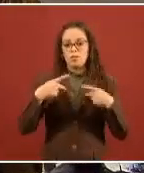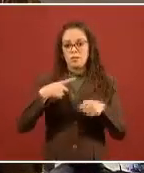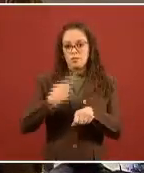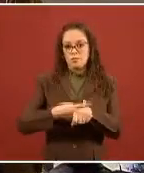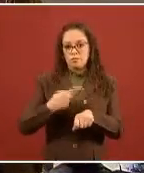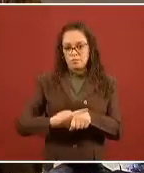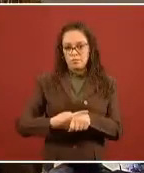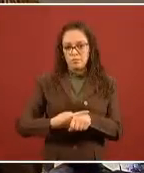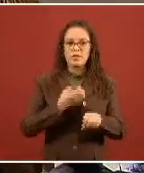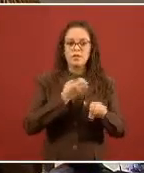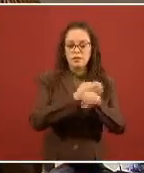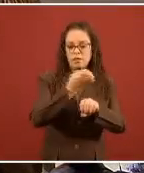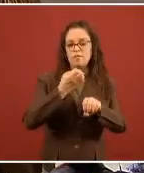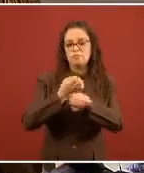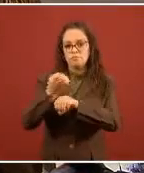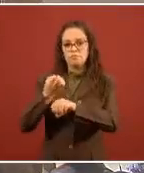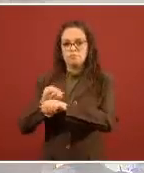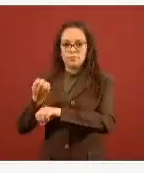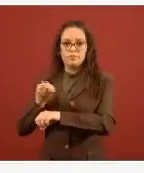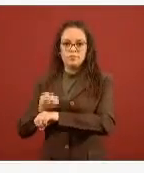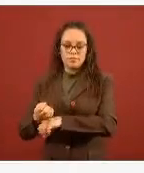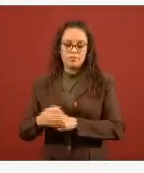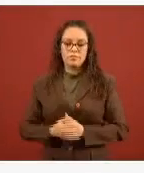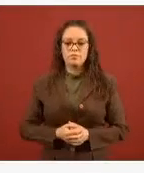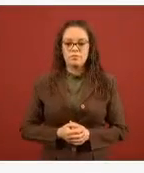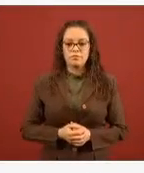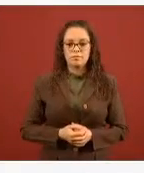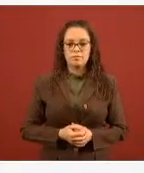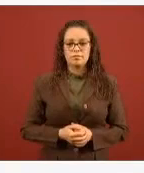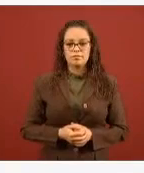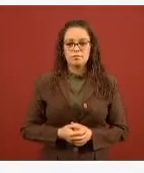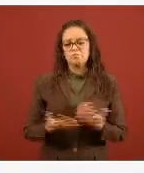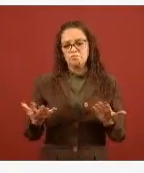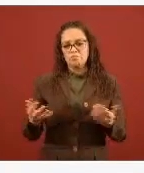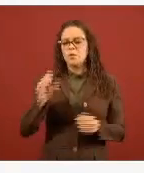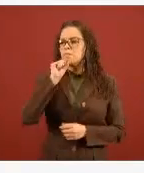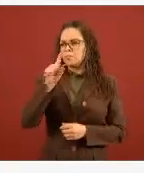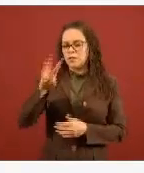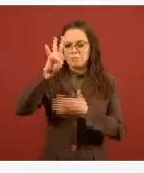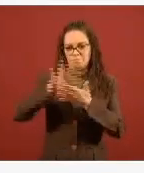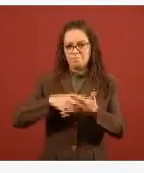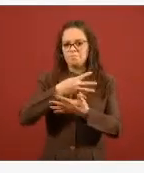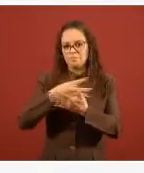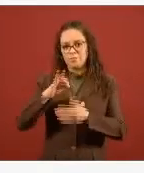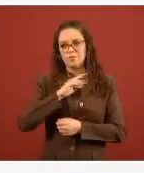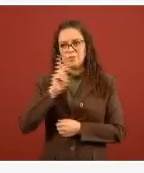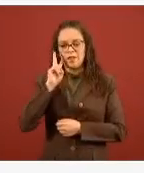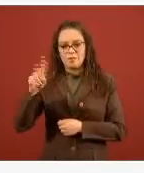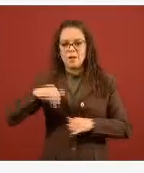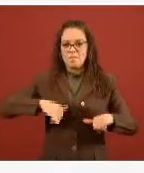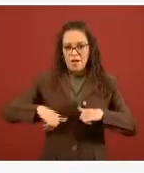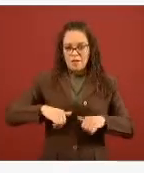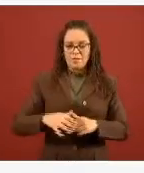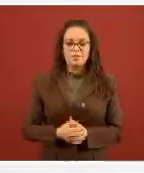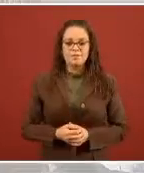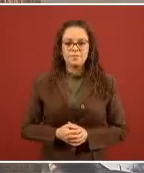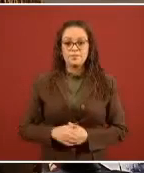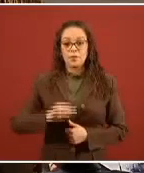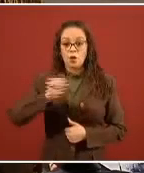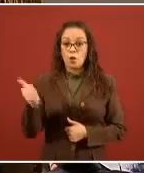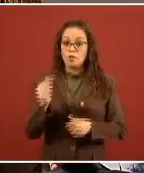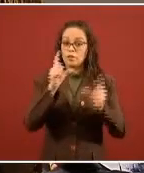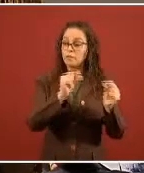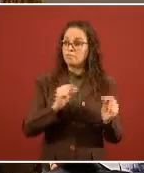una de las entidades federativas, más allá de la representación gráfica que también está en el mapa. En la siguiente diapositiva, por